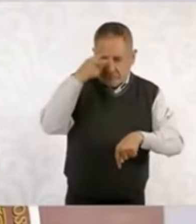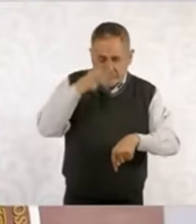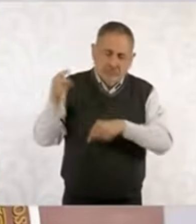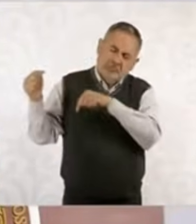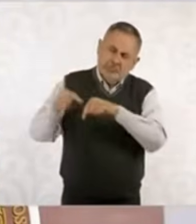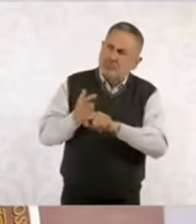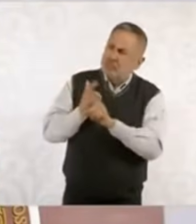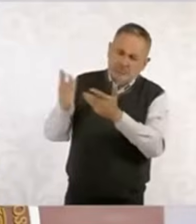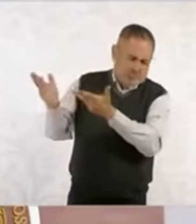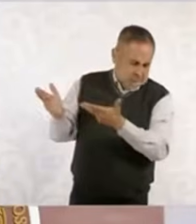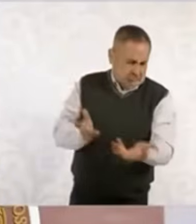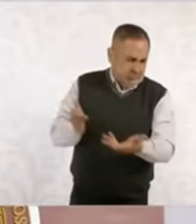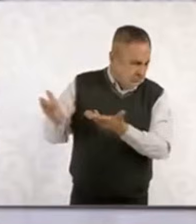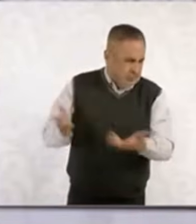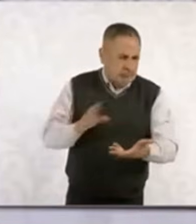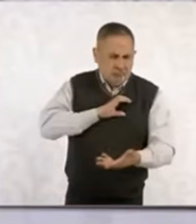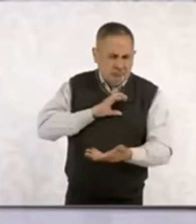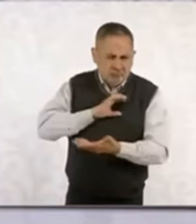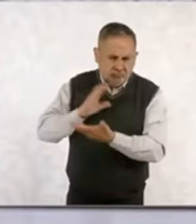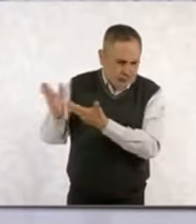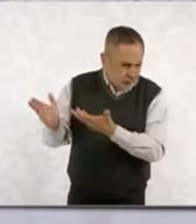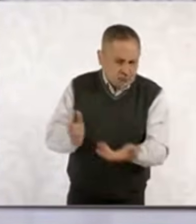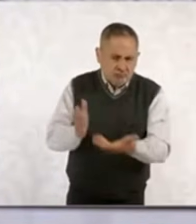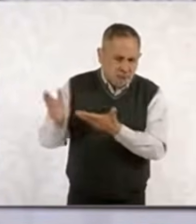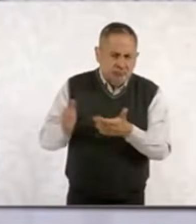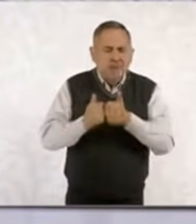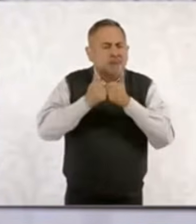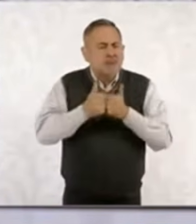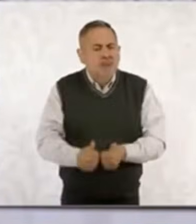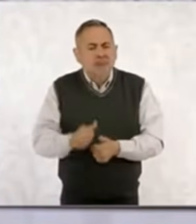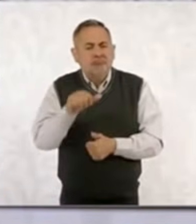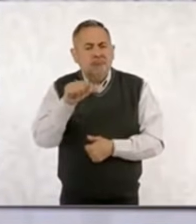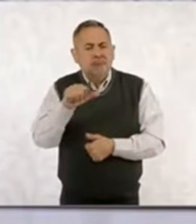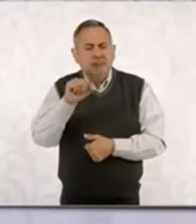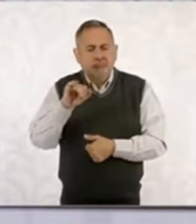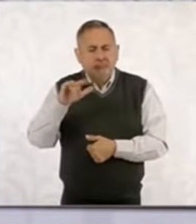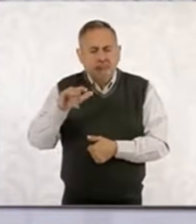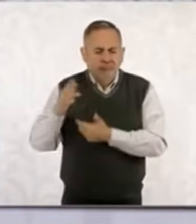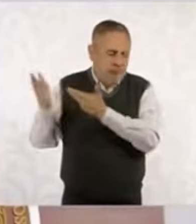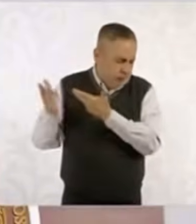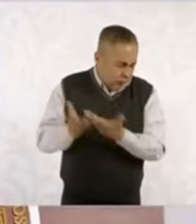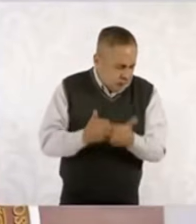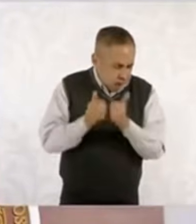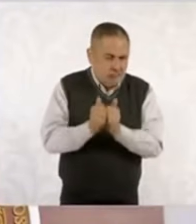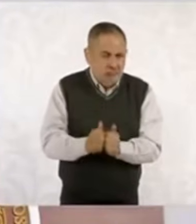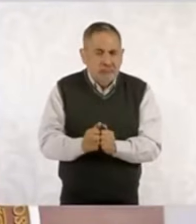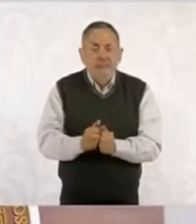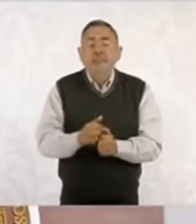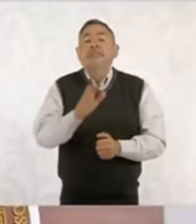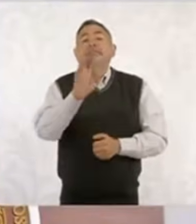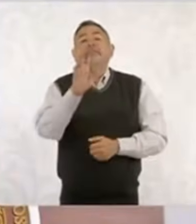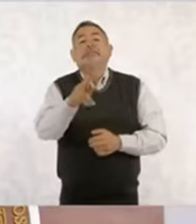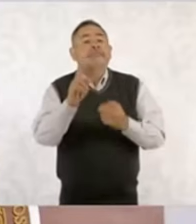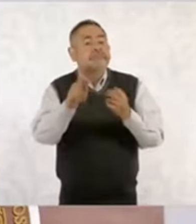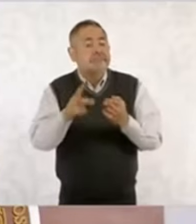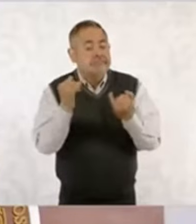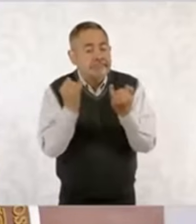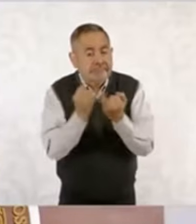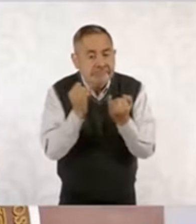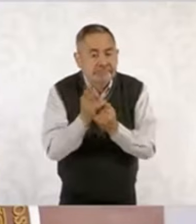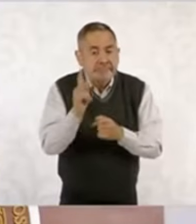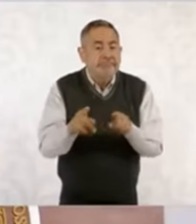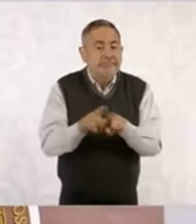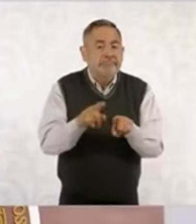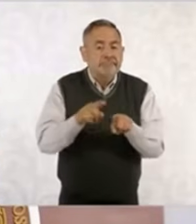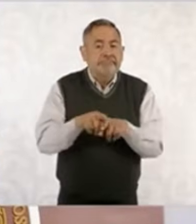llegaron a México asilados. Por cierto, así como fue la recepción